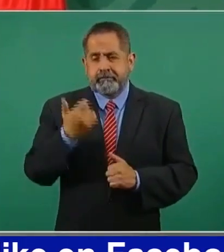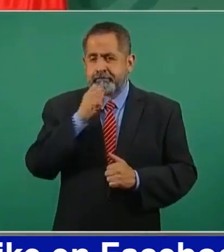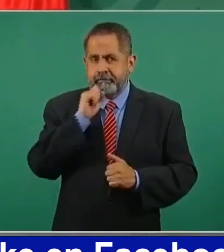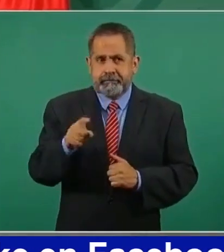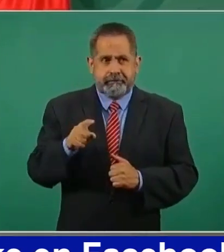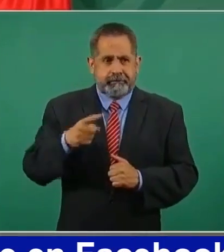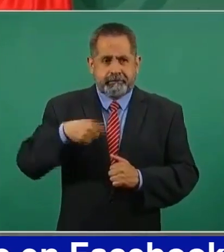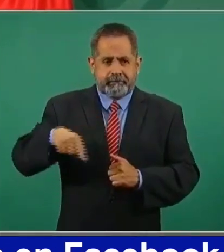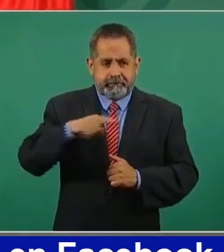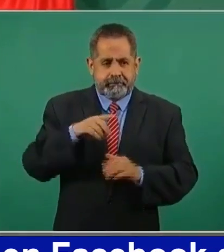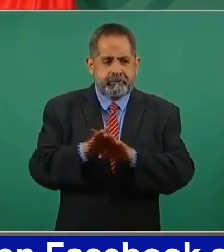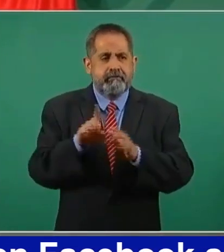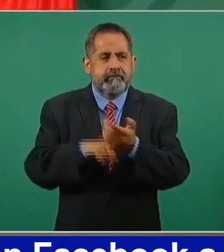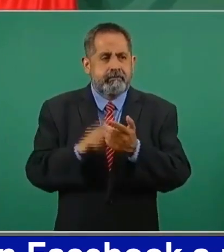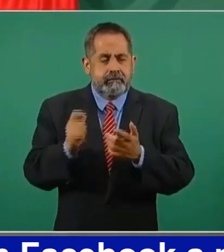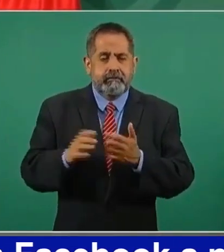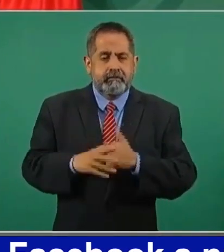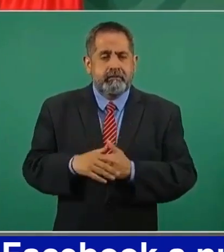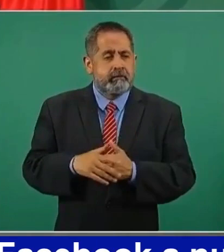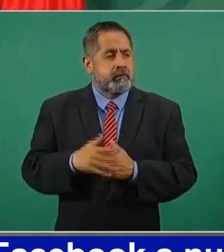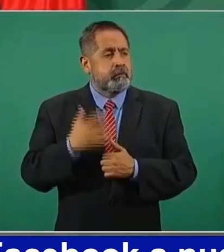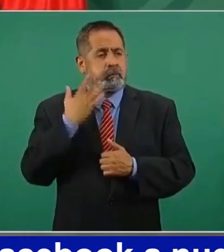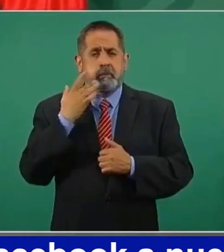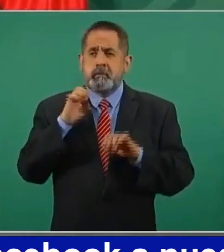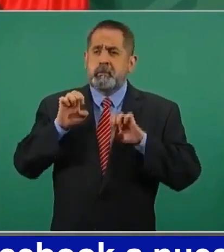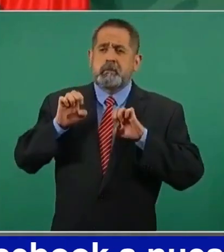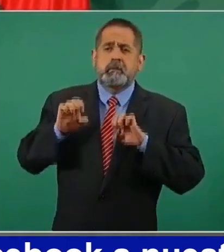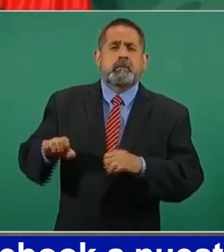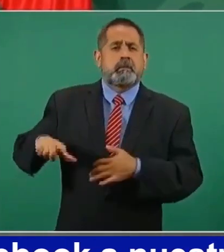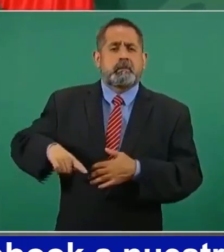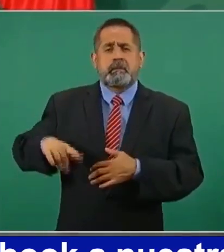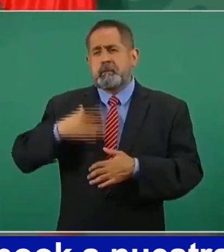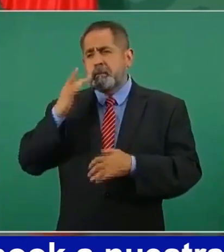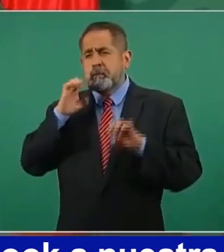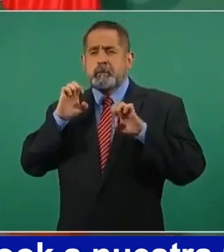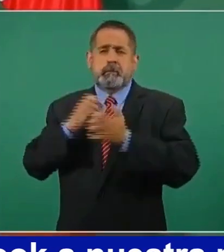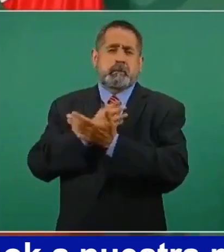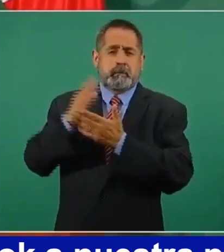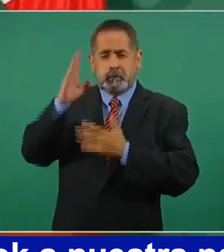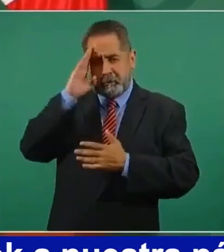y acabar con los lujos en el gobierno.